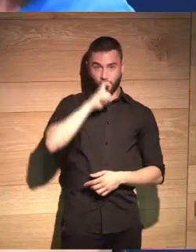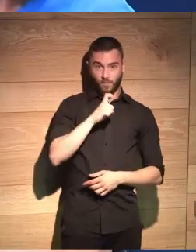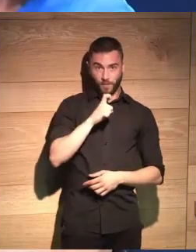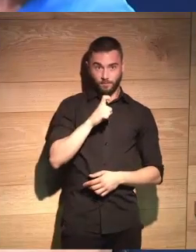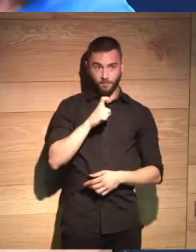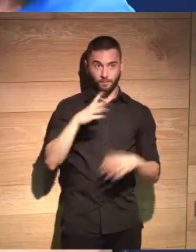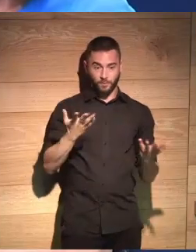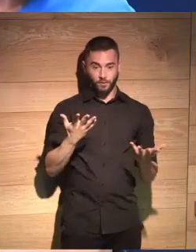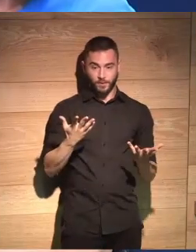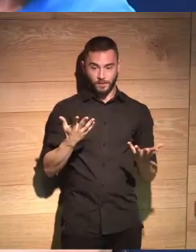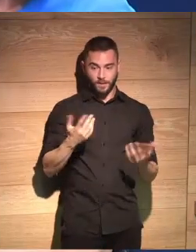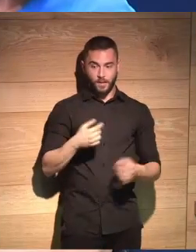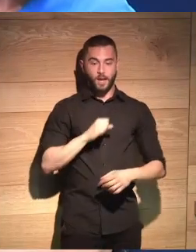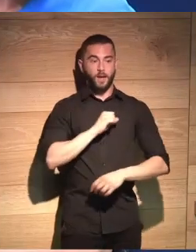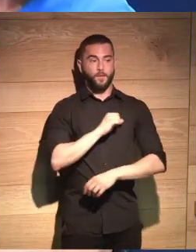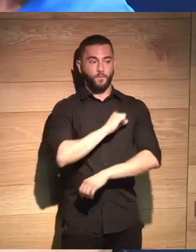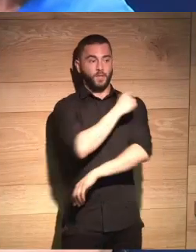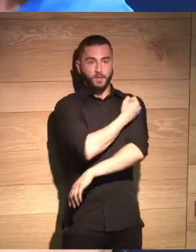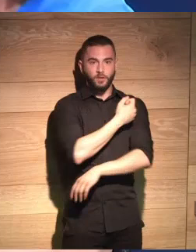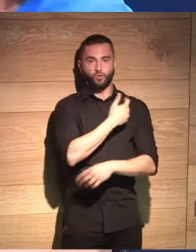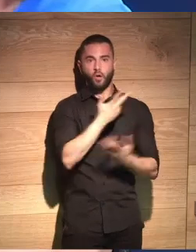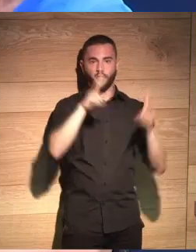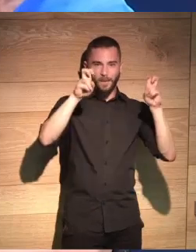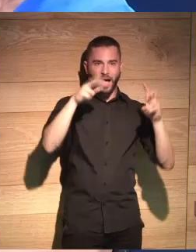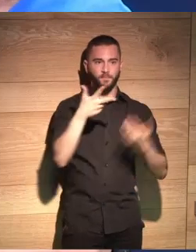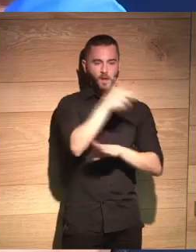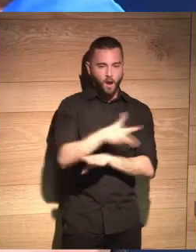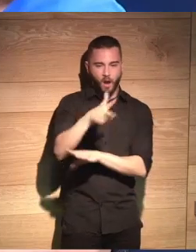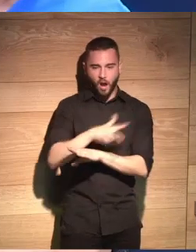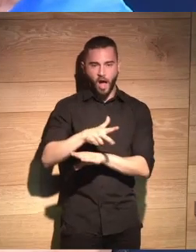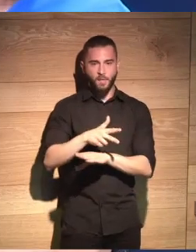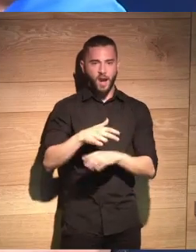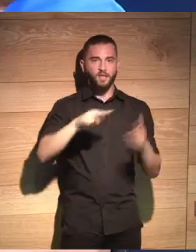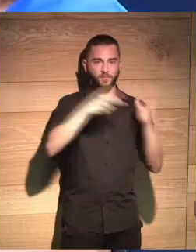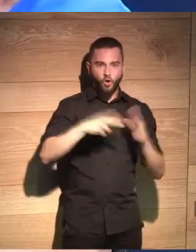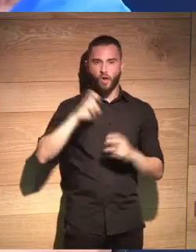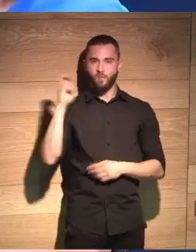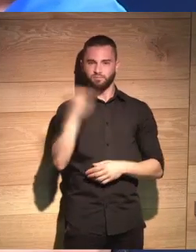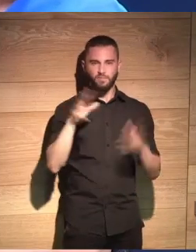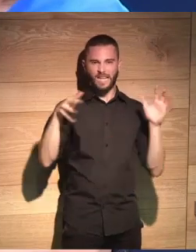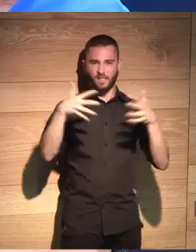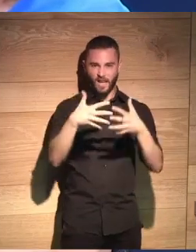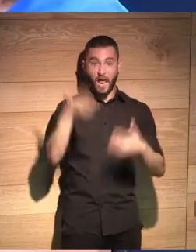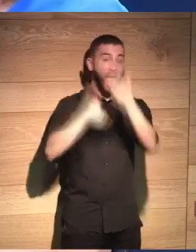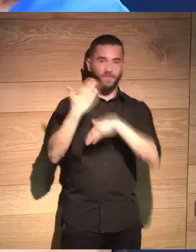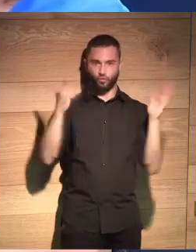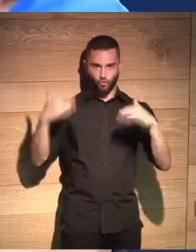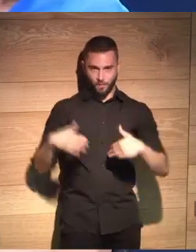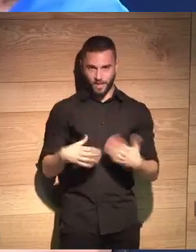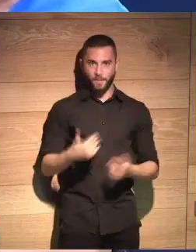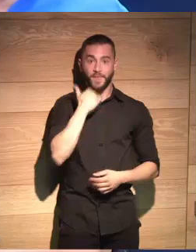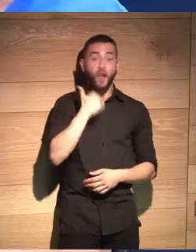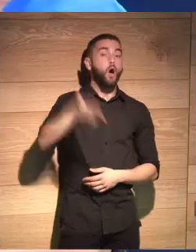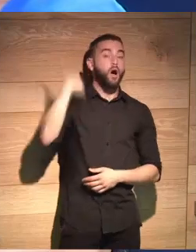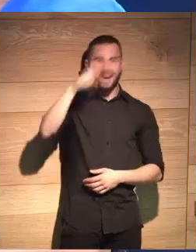todo este registro continuo que tenemos ahora de cámaras y de internet, aquello que es tan valioso porque son